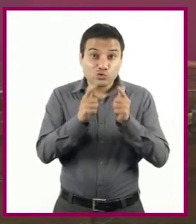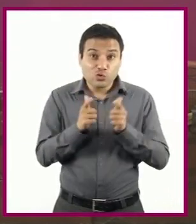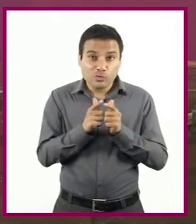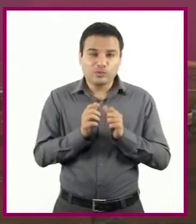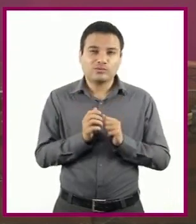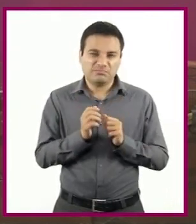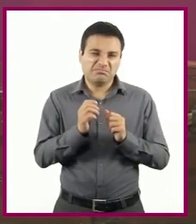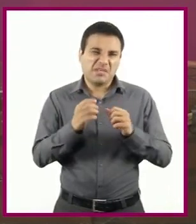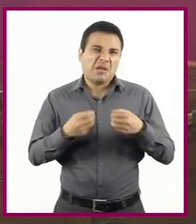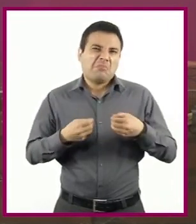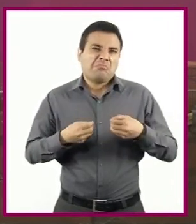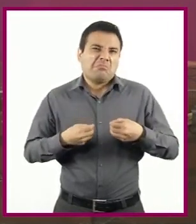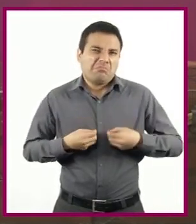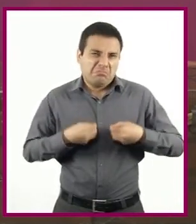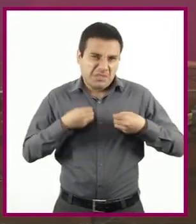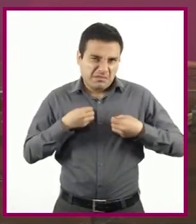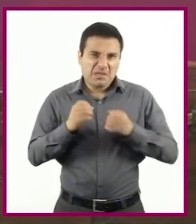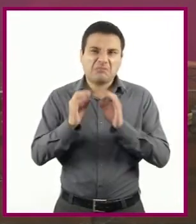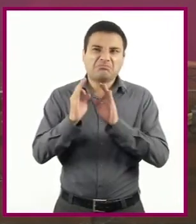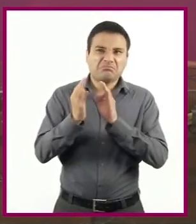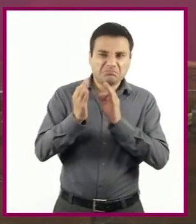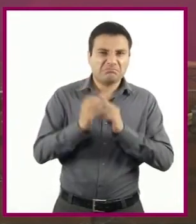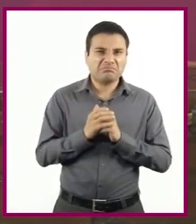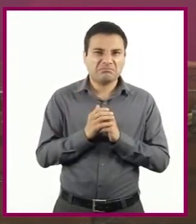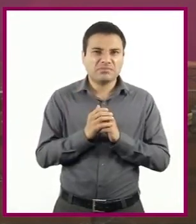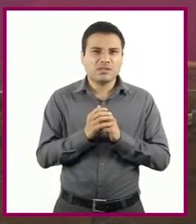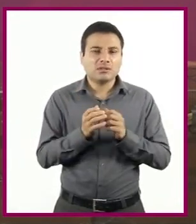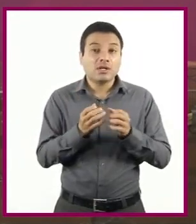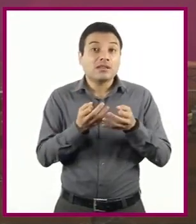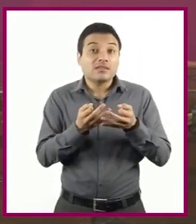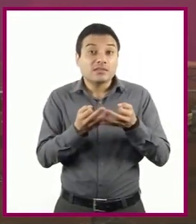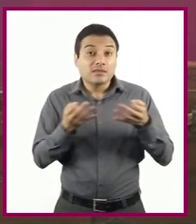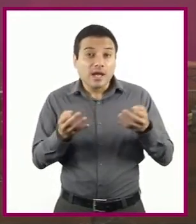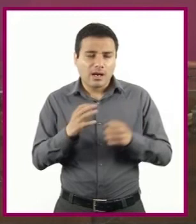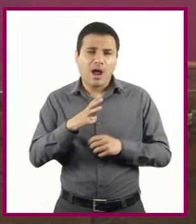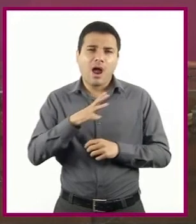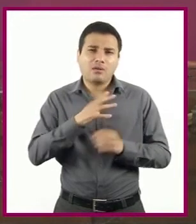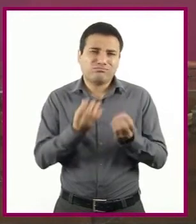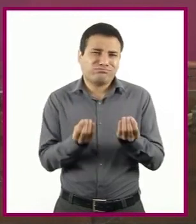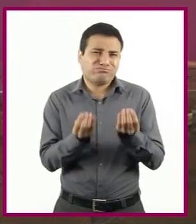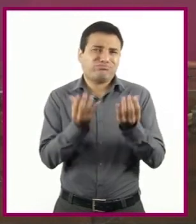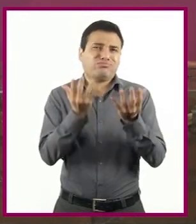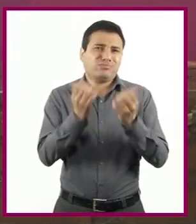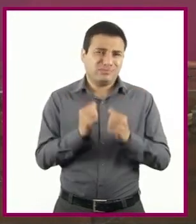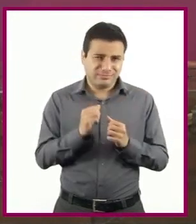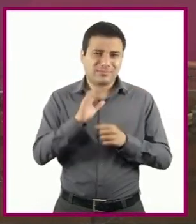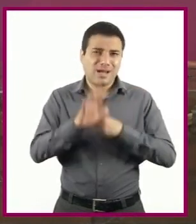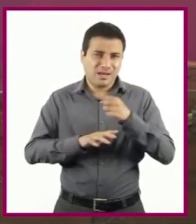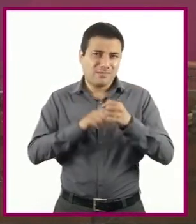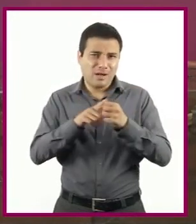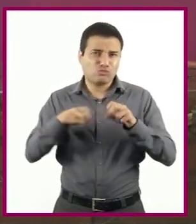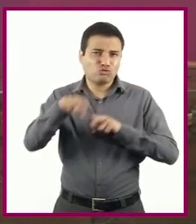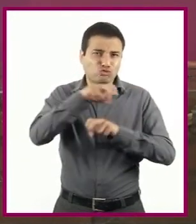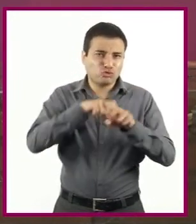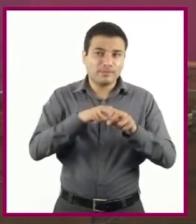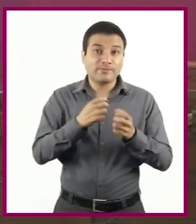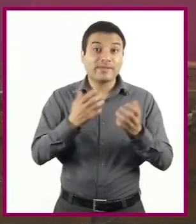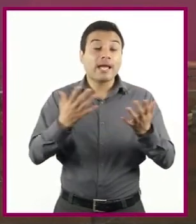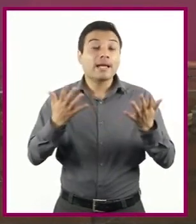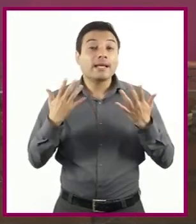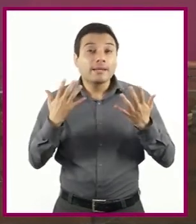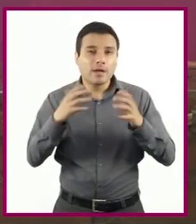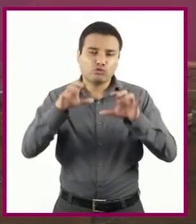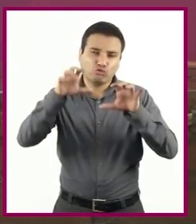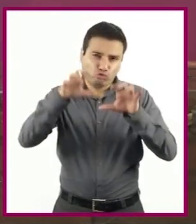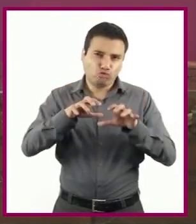entorno físico que se caracterizó por su abundante vegetación y fauna, con clima tropical lluvioso, mismo